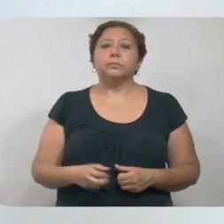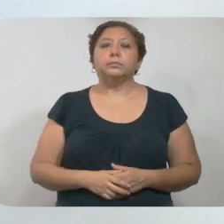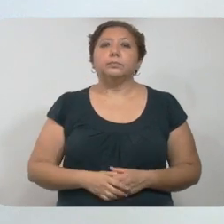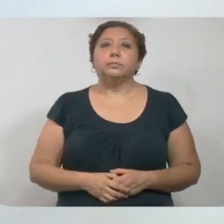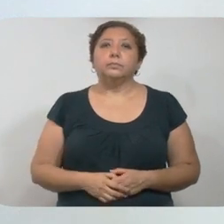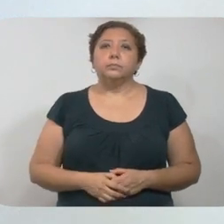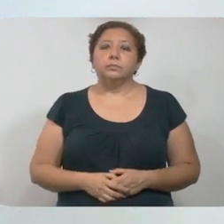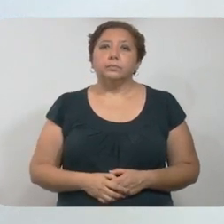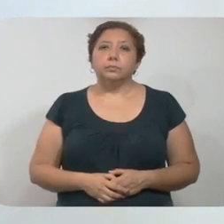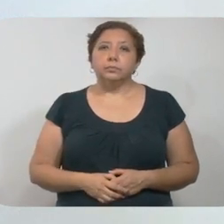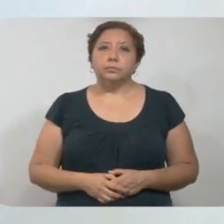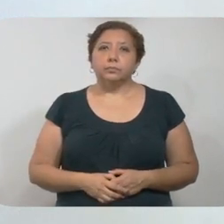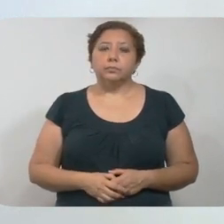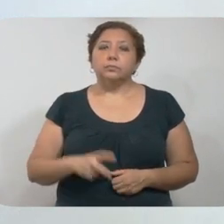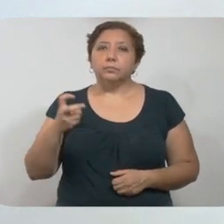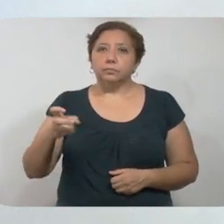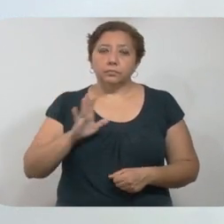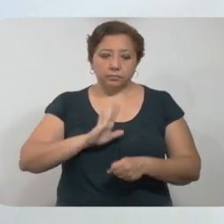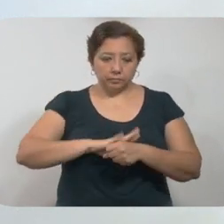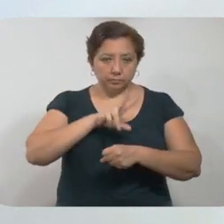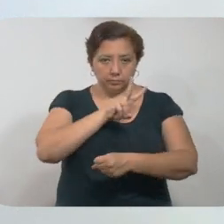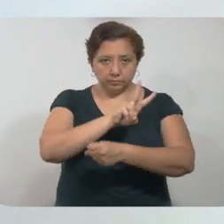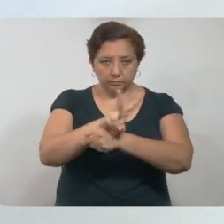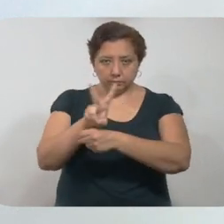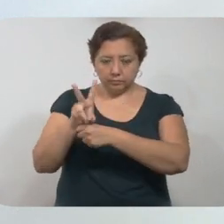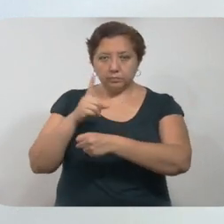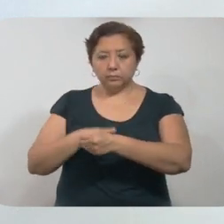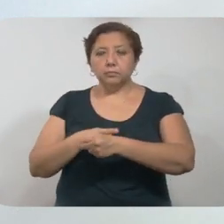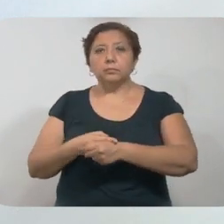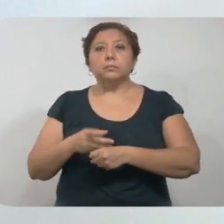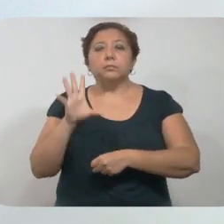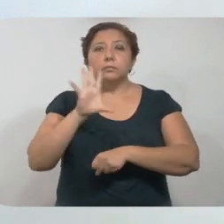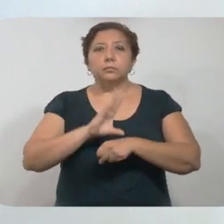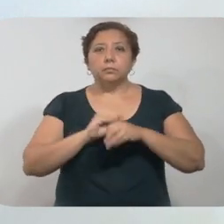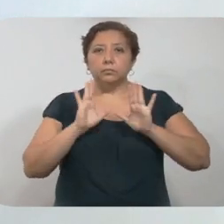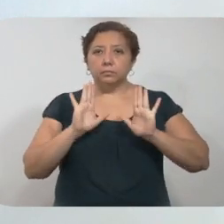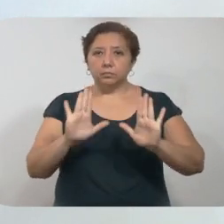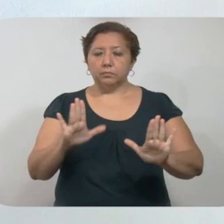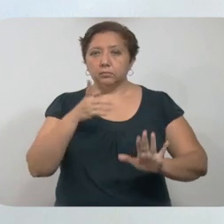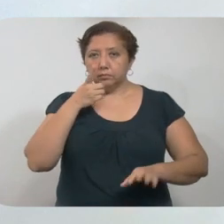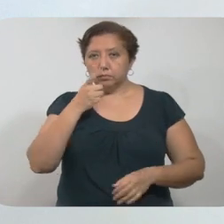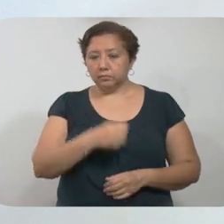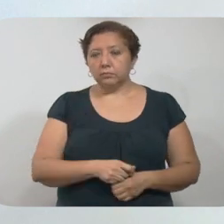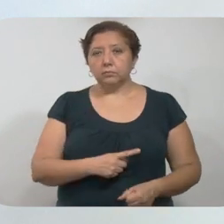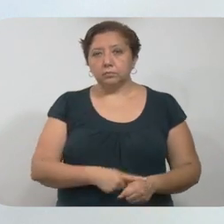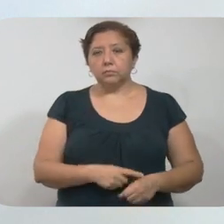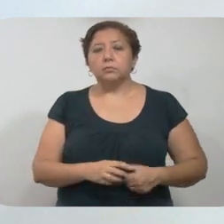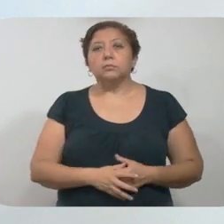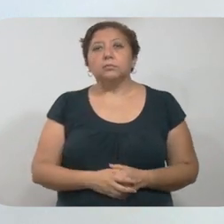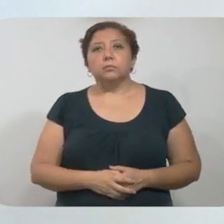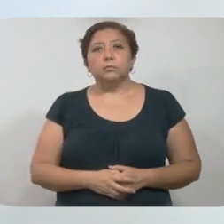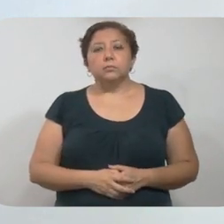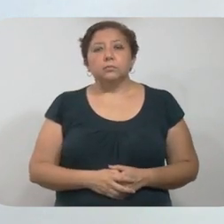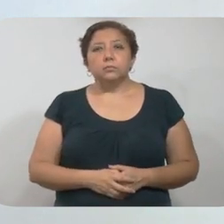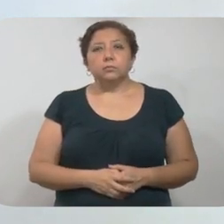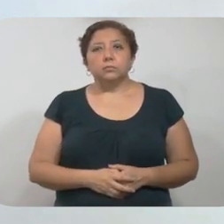operativos. Esta mayor vigilancia epidemiológica permitirá cortar oportunamente cadenas de contagio.